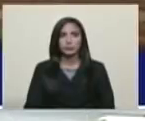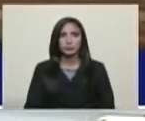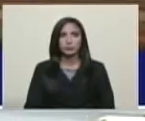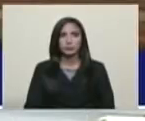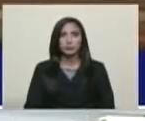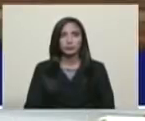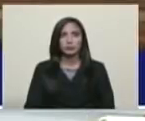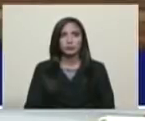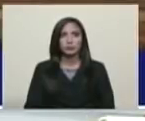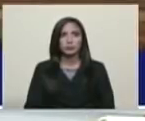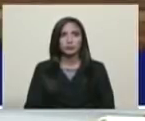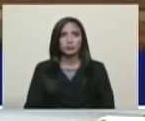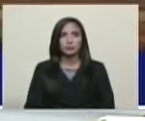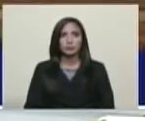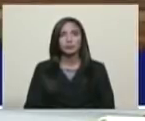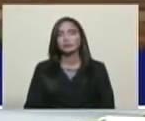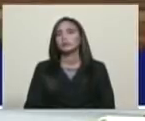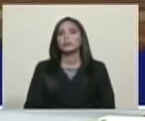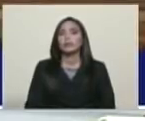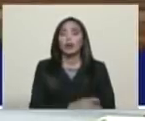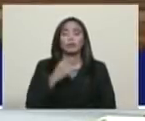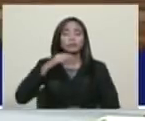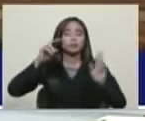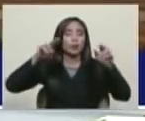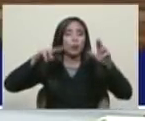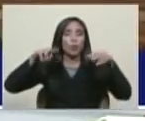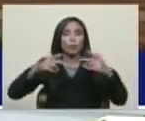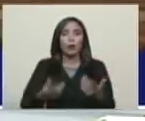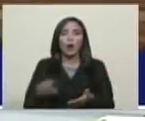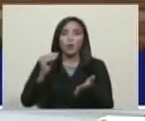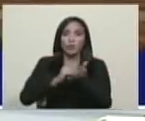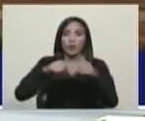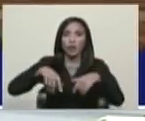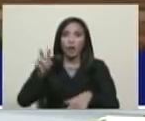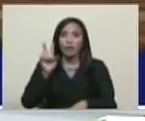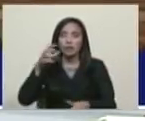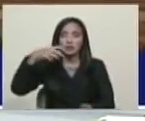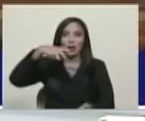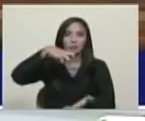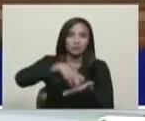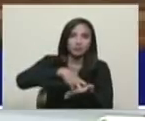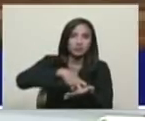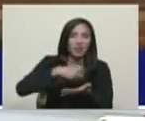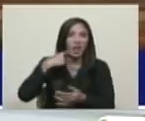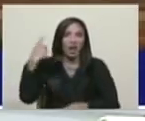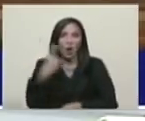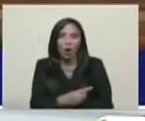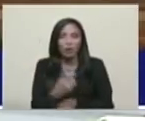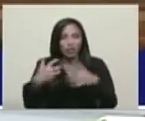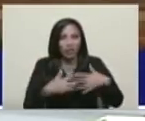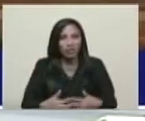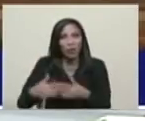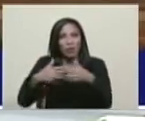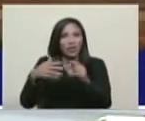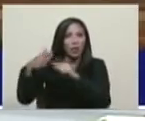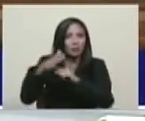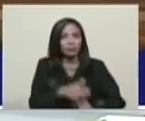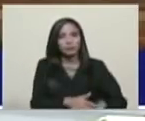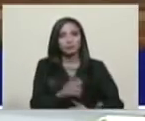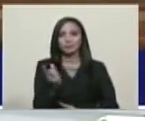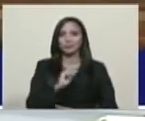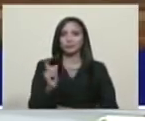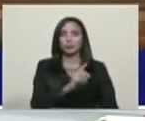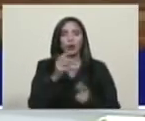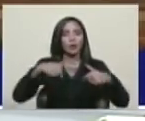pueblo. Jamás, jamás Venezuela acatará órdenes del imperio estadounidense y Venezuela